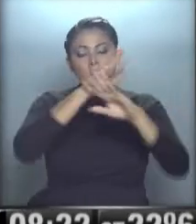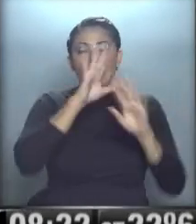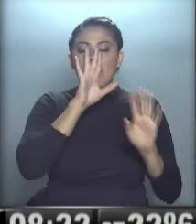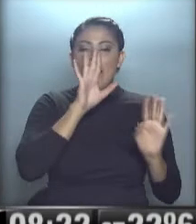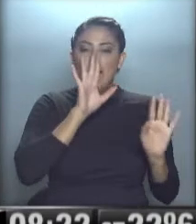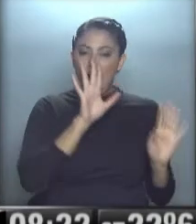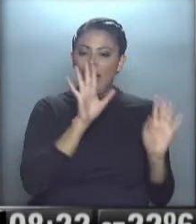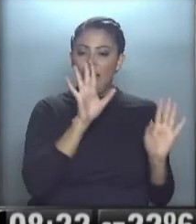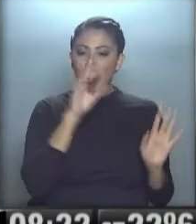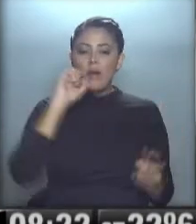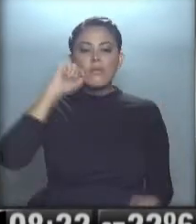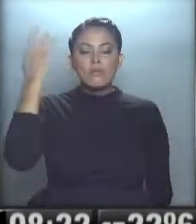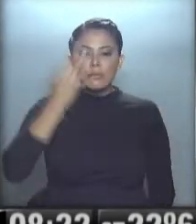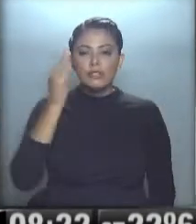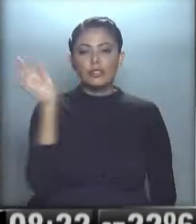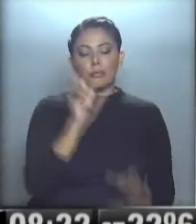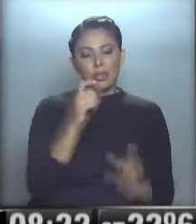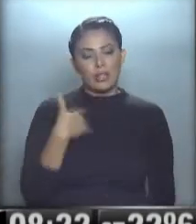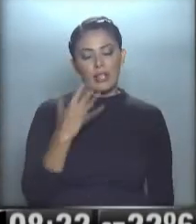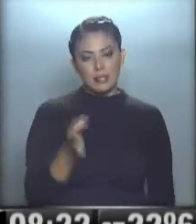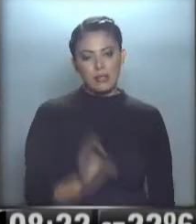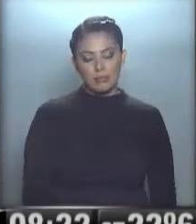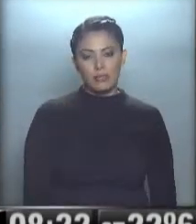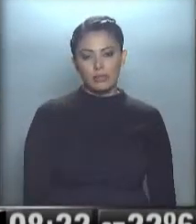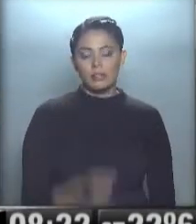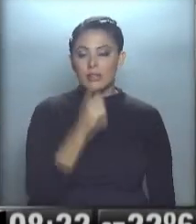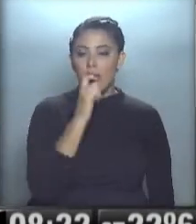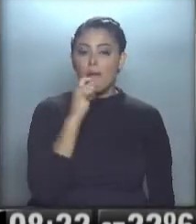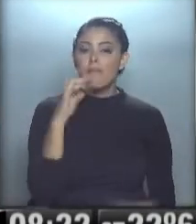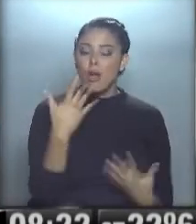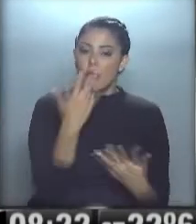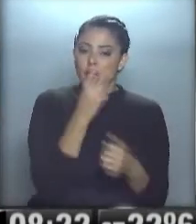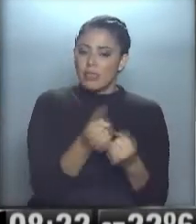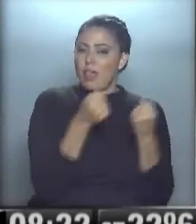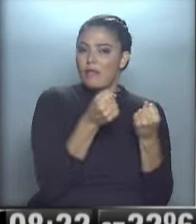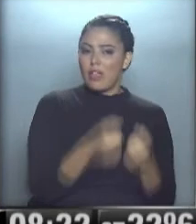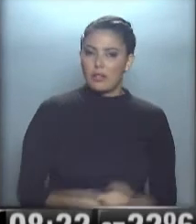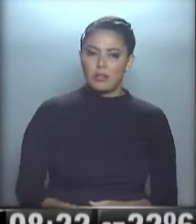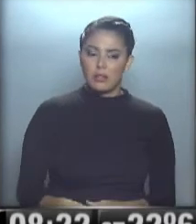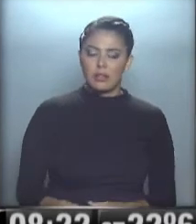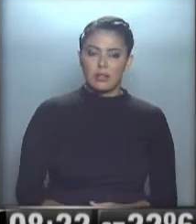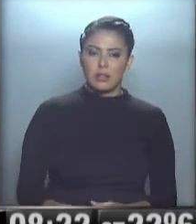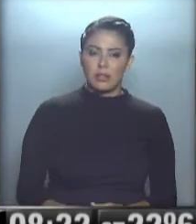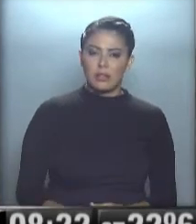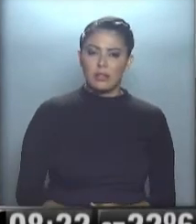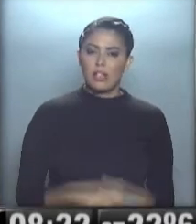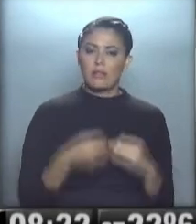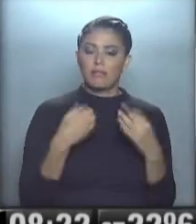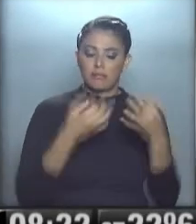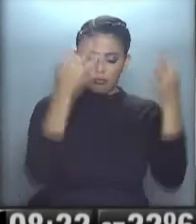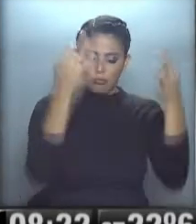bueno que el pueblo argentino sepa que quien mejor puede defender su integridad